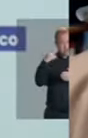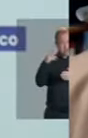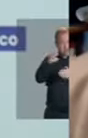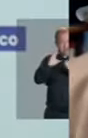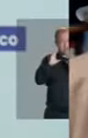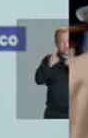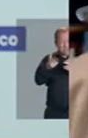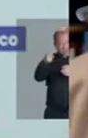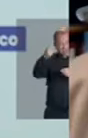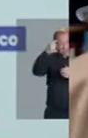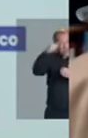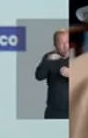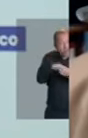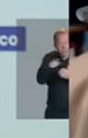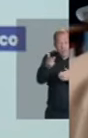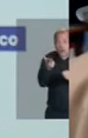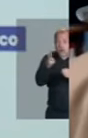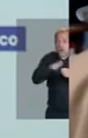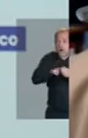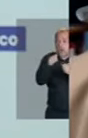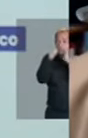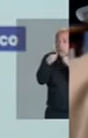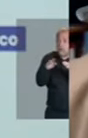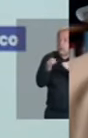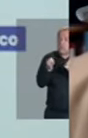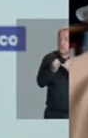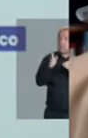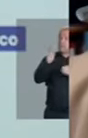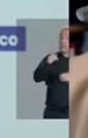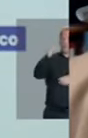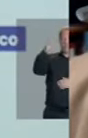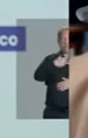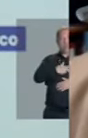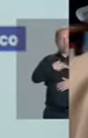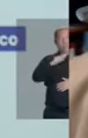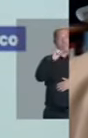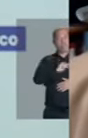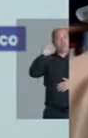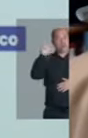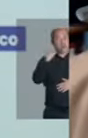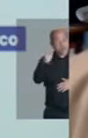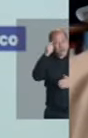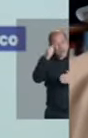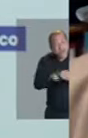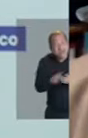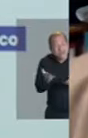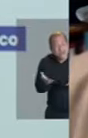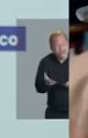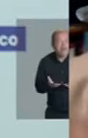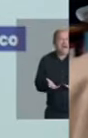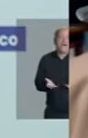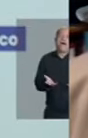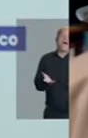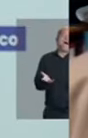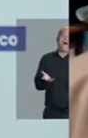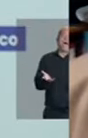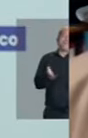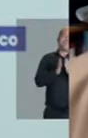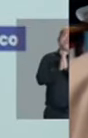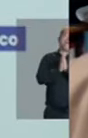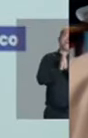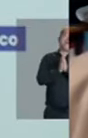y llamó a la candidata de la oposición, la llamó candidata corrupta. Esta fue